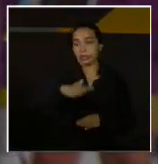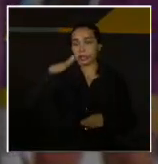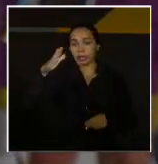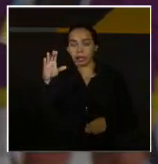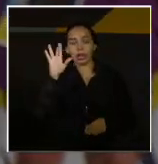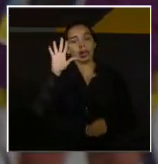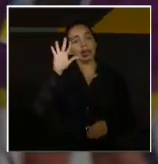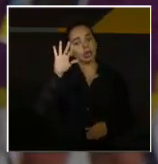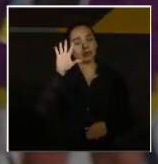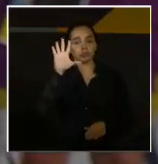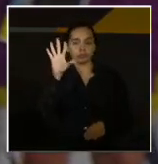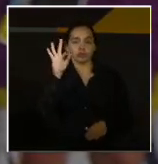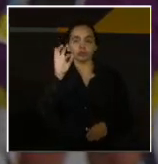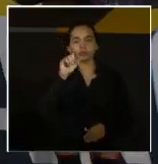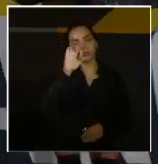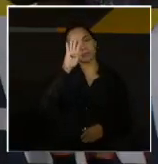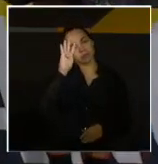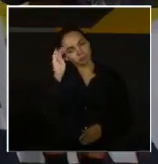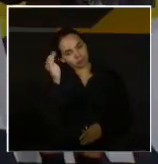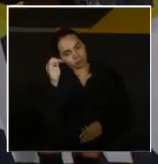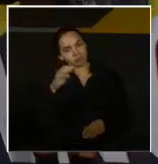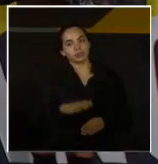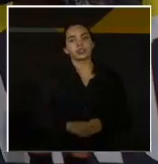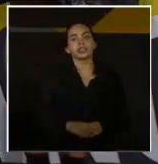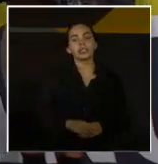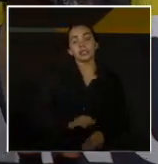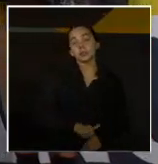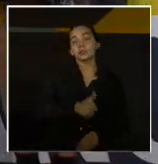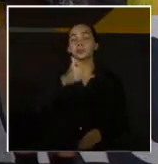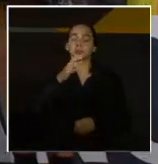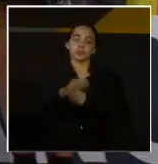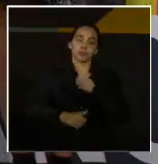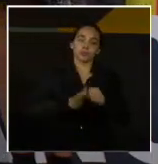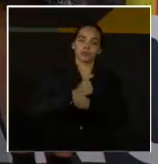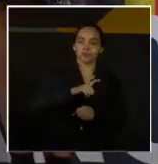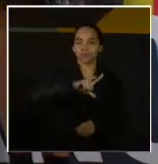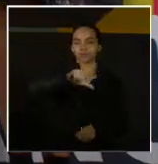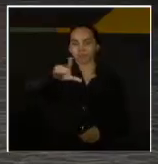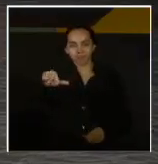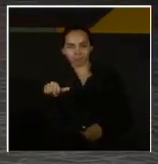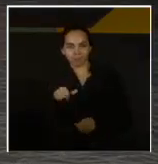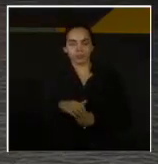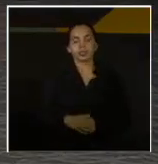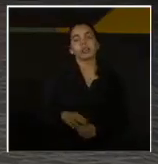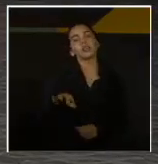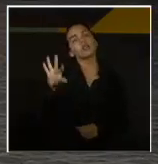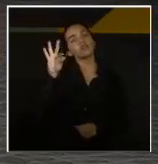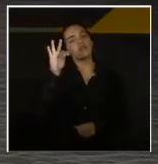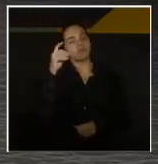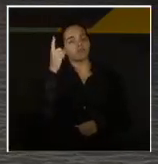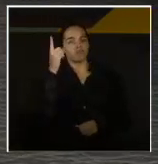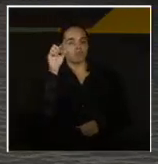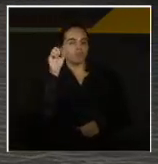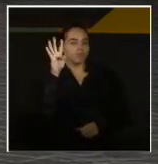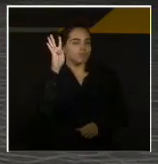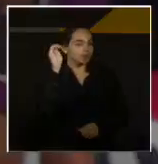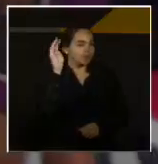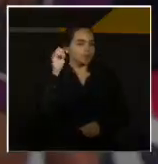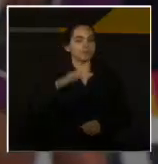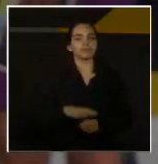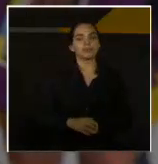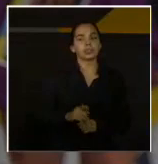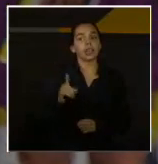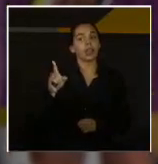45.9. En el año 2016 viene la siguiente evaluación y pasamos a 41.9%. Cabe hacer